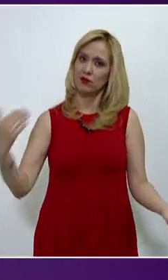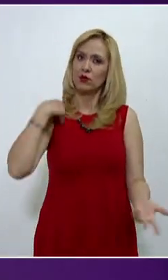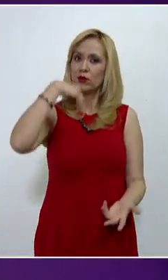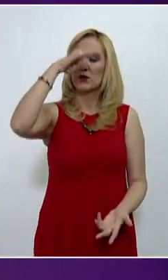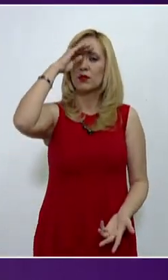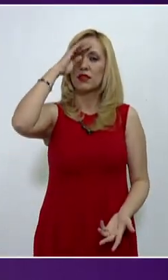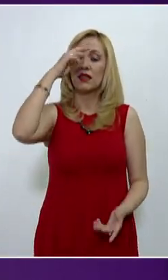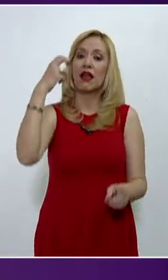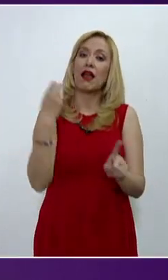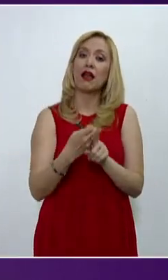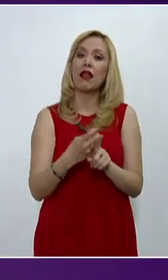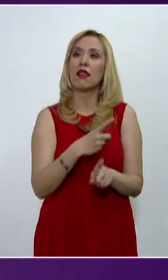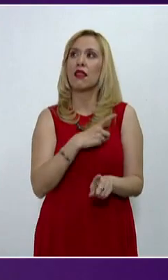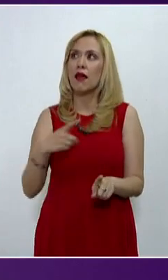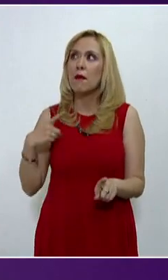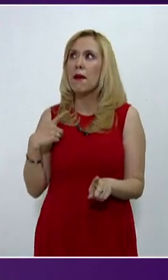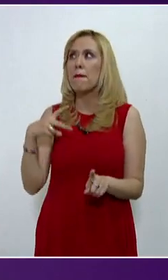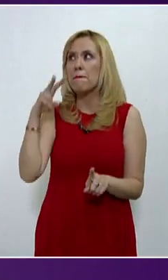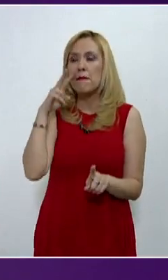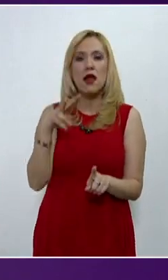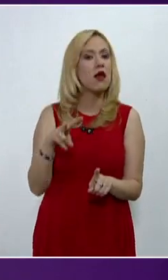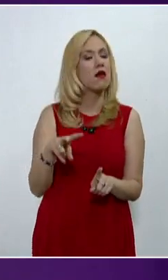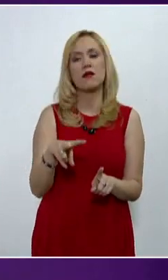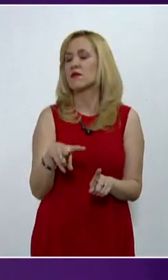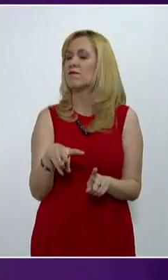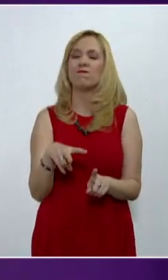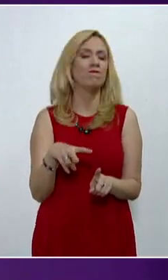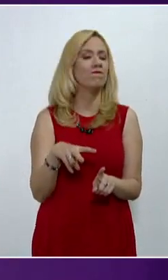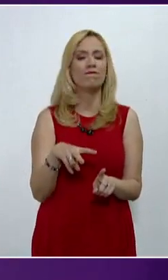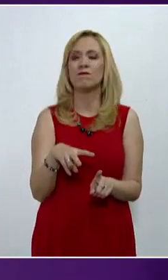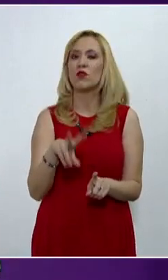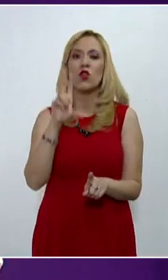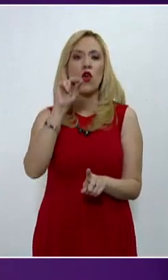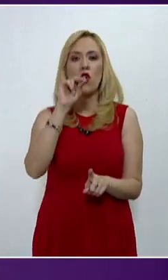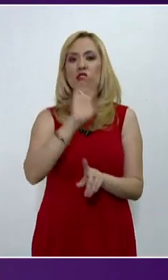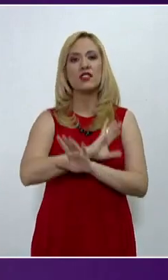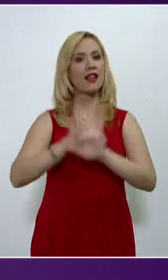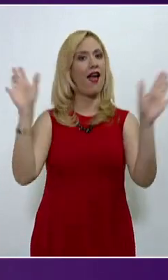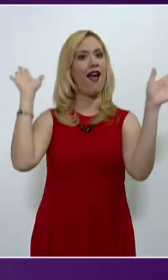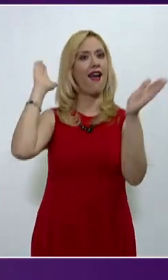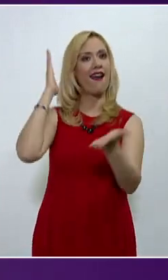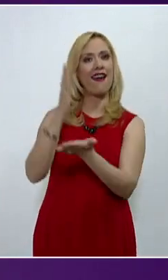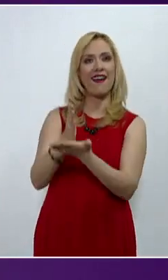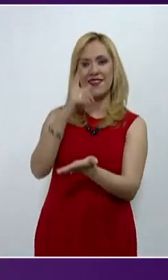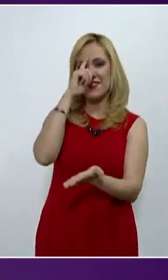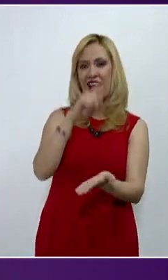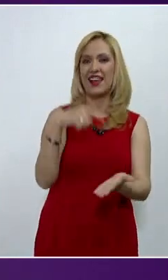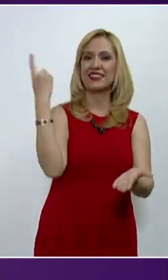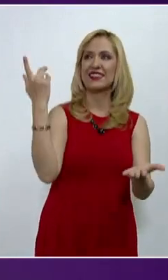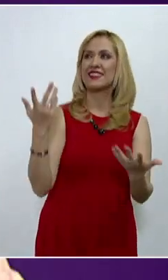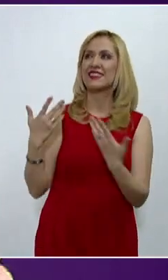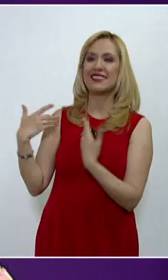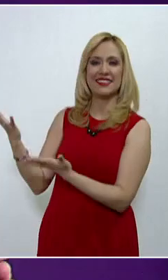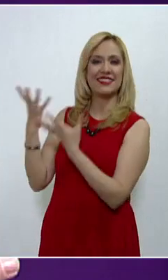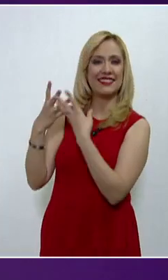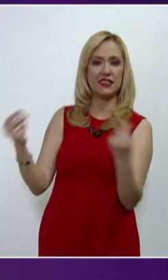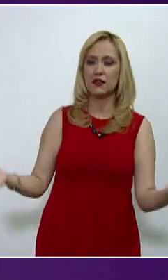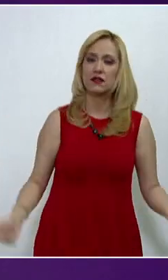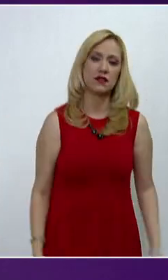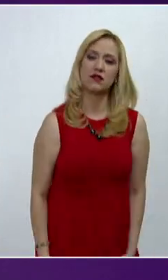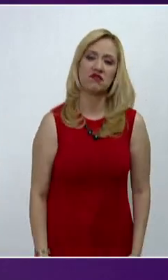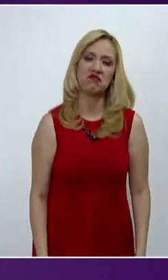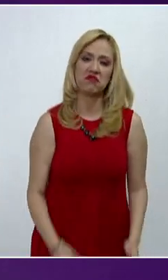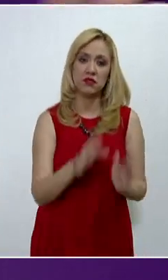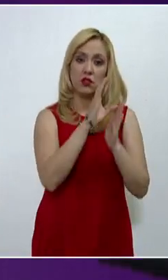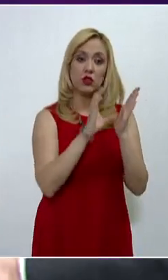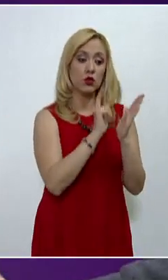parece que de ahí lo que tenemos que partir es, a ver, no hay salidas fáciles, no hay una cosa que pueda, no una modificación constitucional que puedas hacer